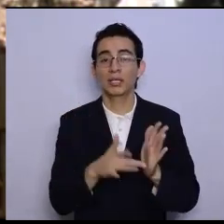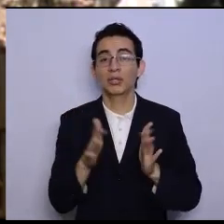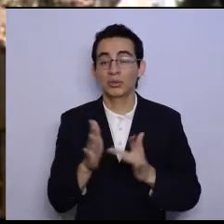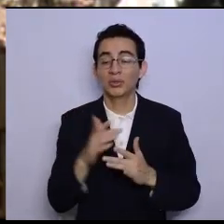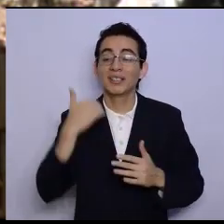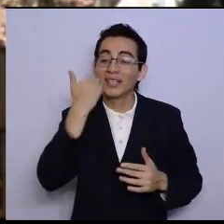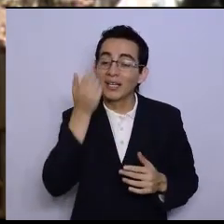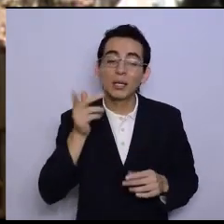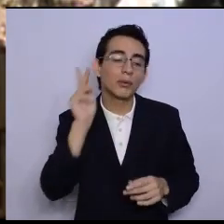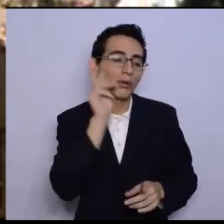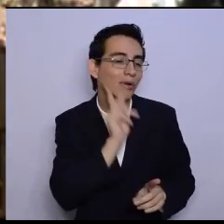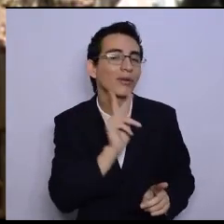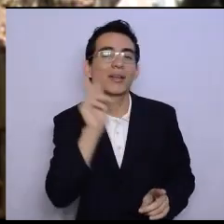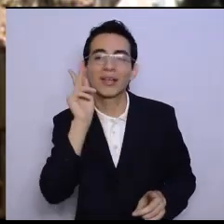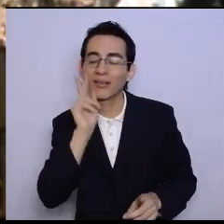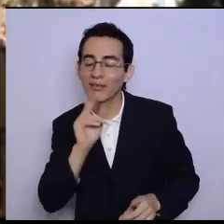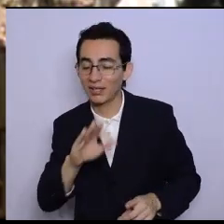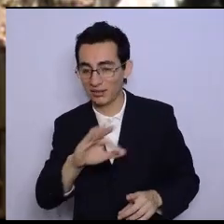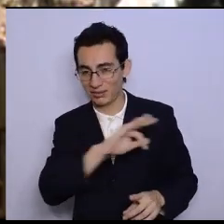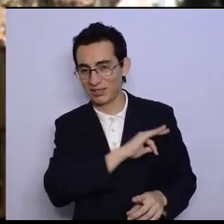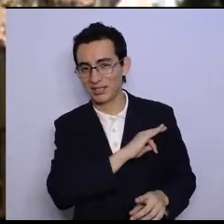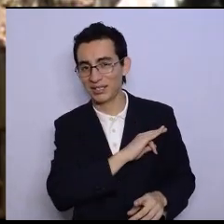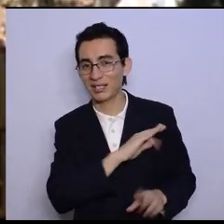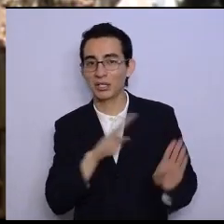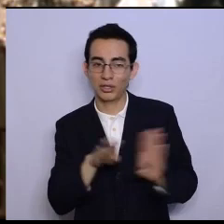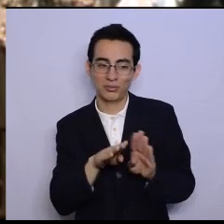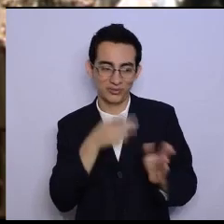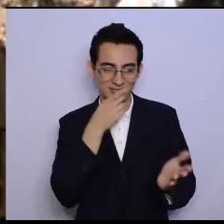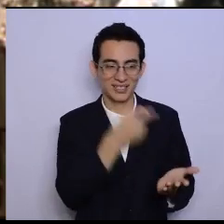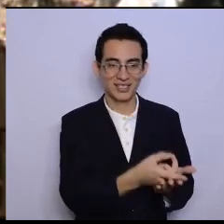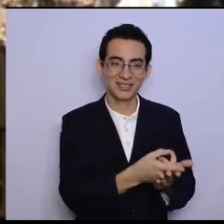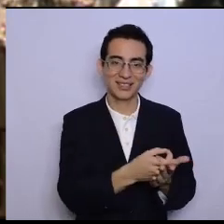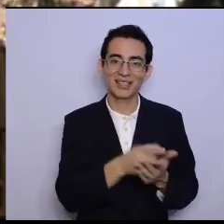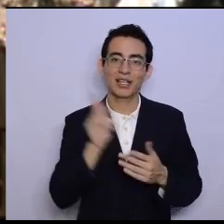ser probada por el horno de la aflicción, como dijo Isaías,